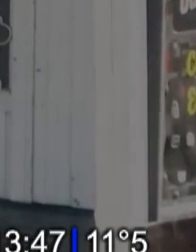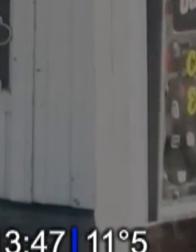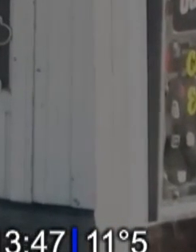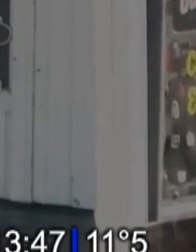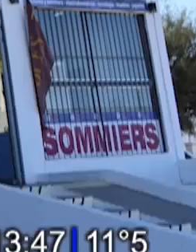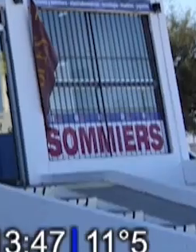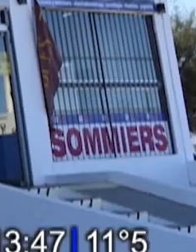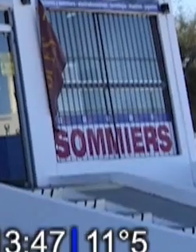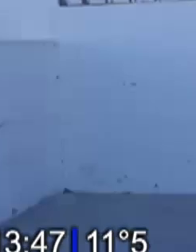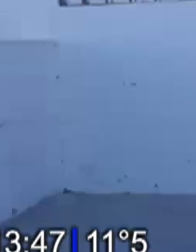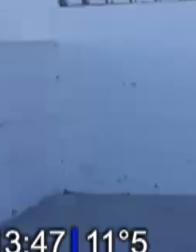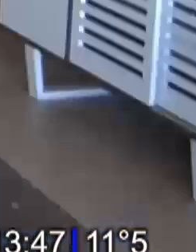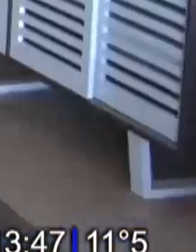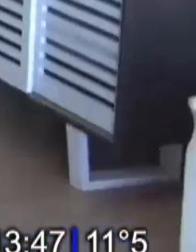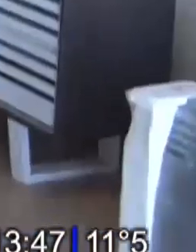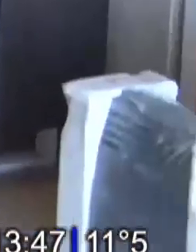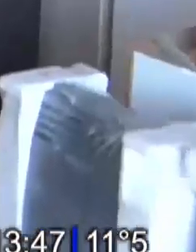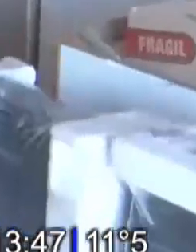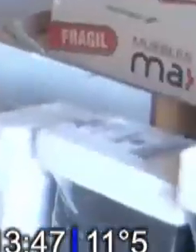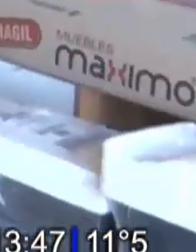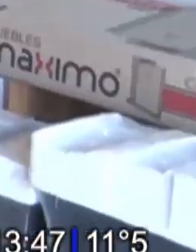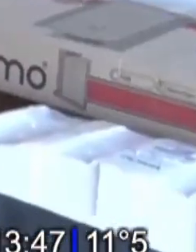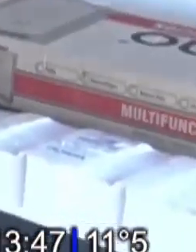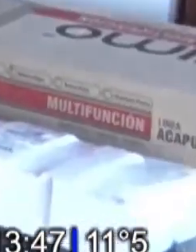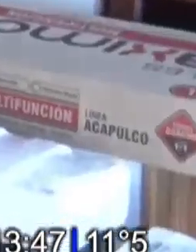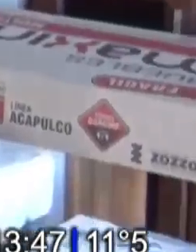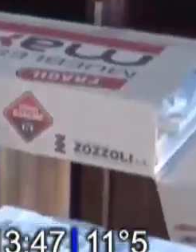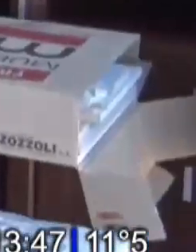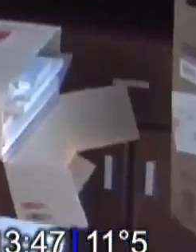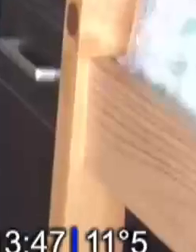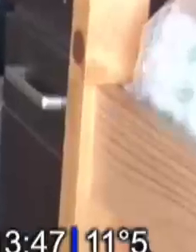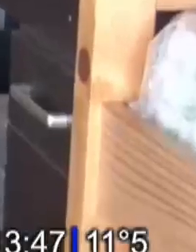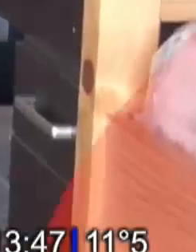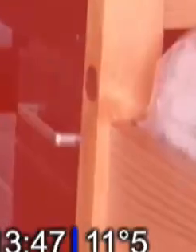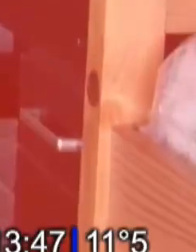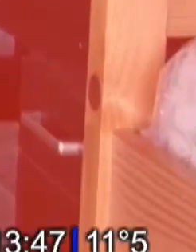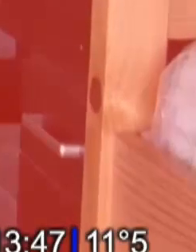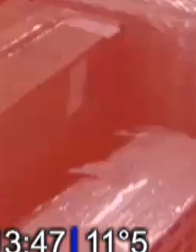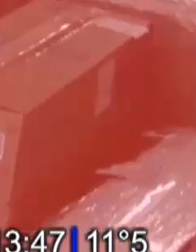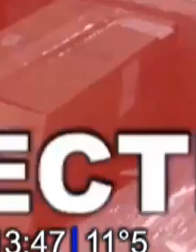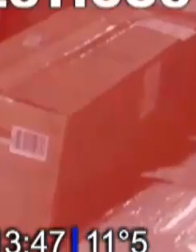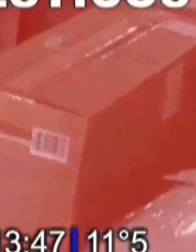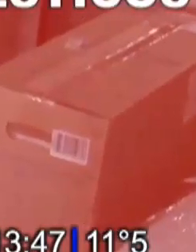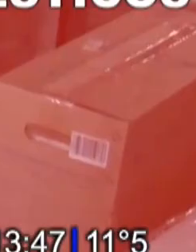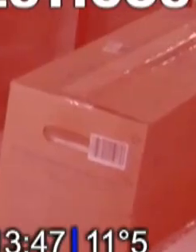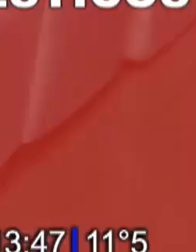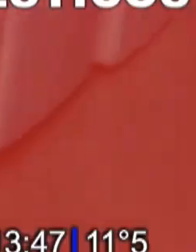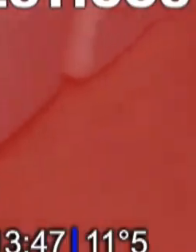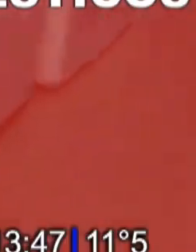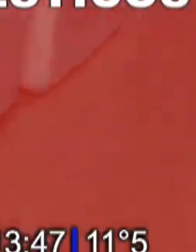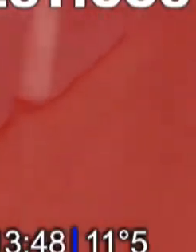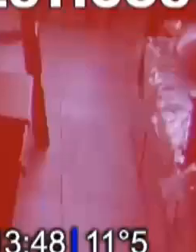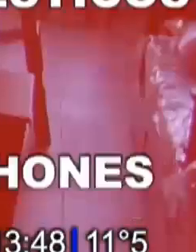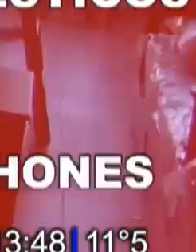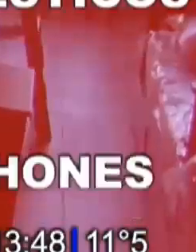266-492-1017. RAI Muebles. Todo para tu hogar en un solo lugar. Muebles, electrodomésticos, camping, línea